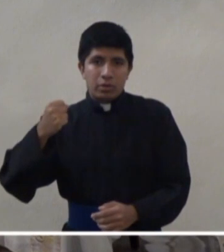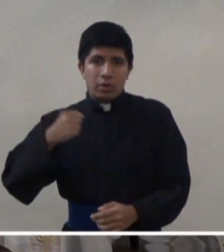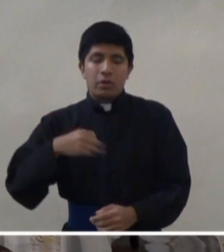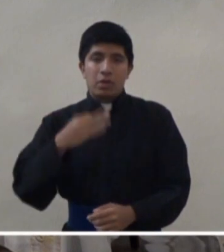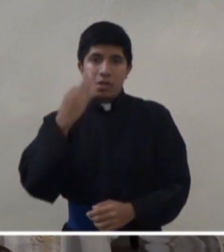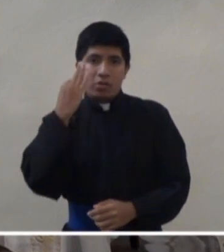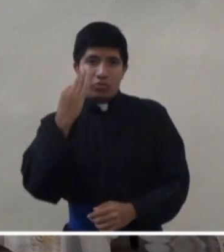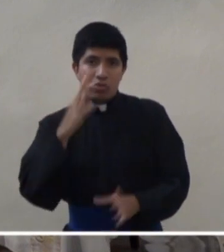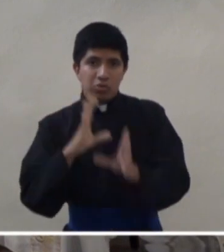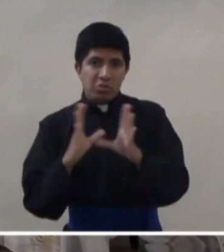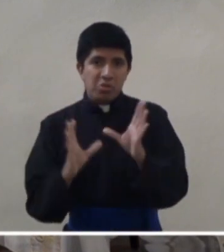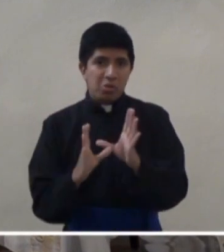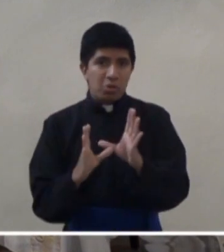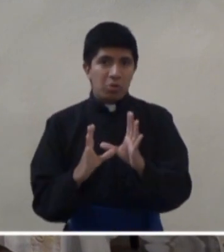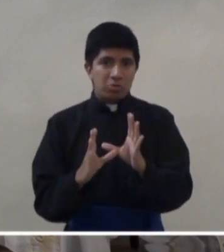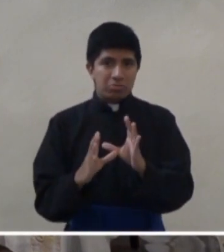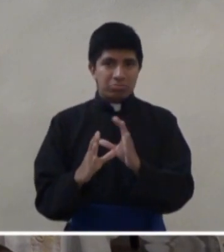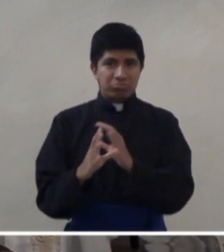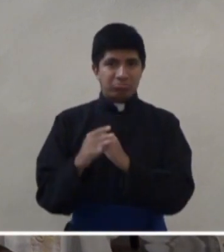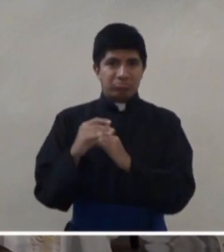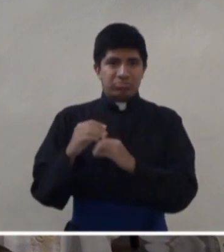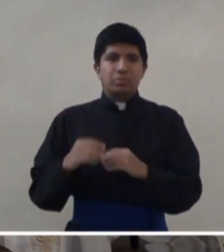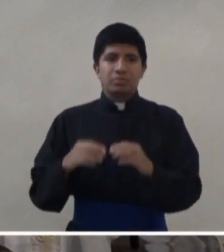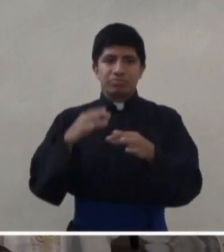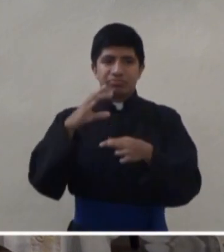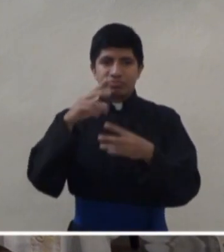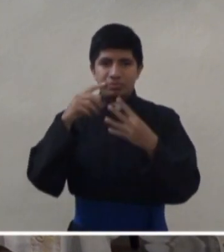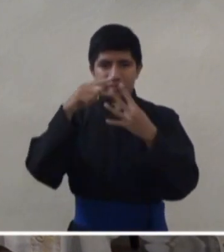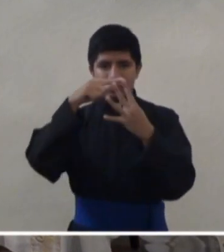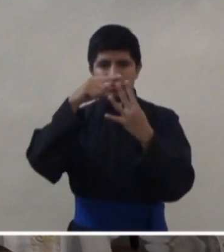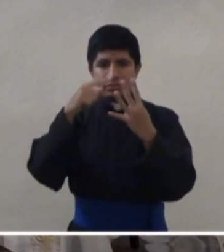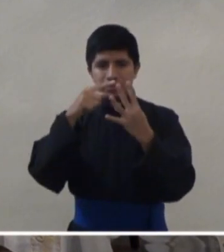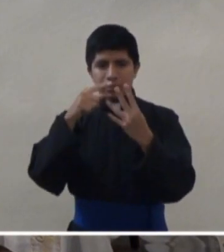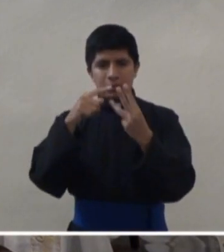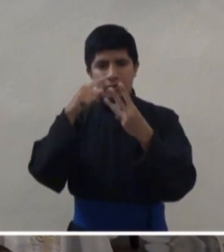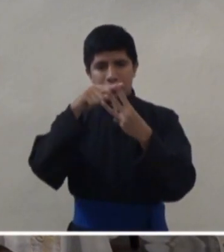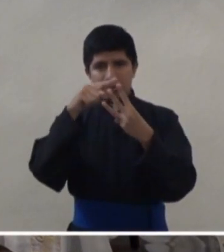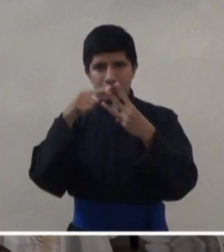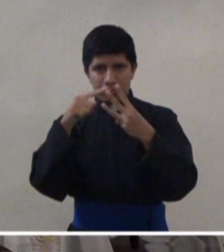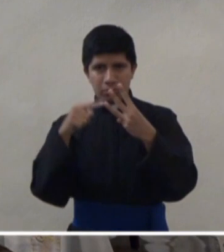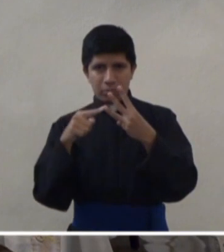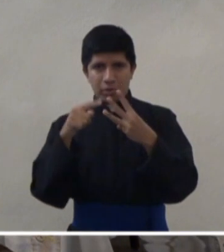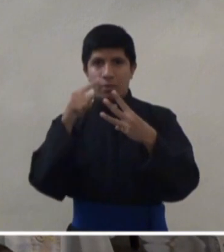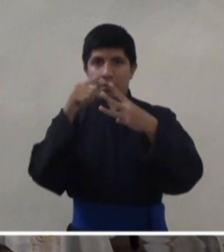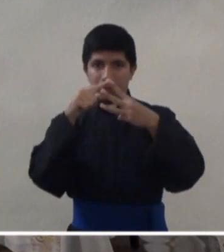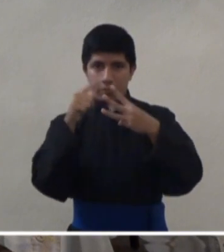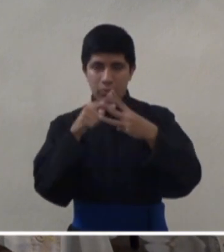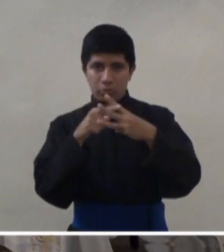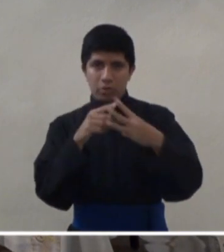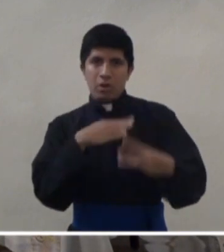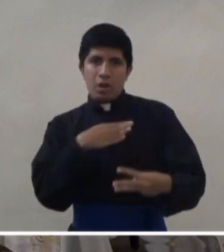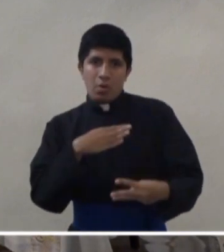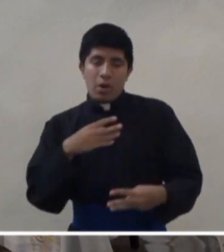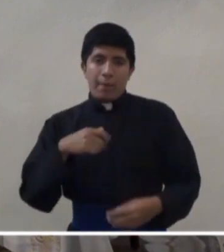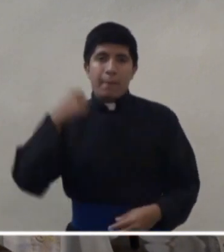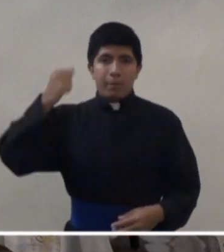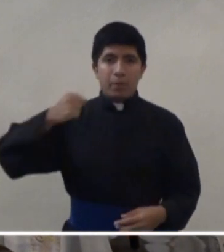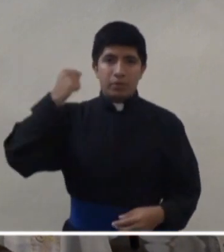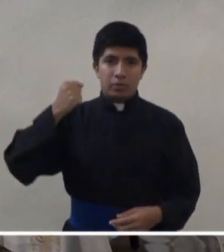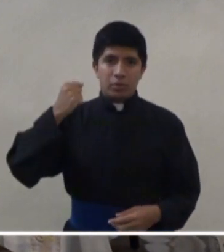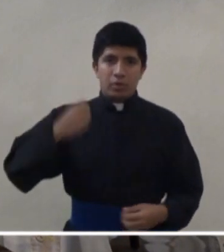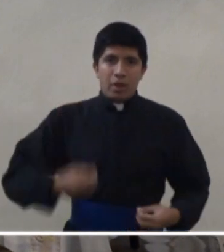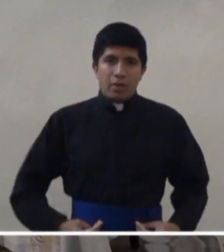tres características. Primero, el buen pastor da la vida.